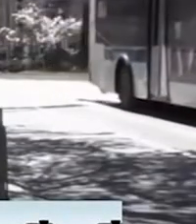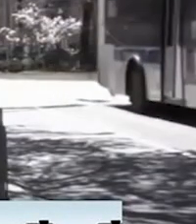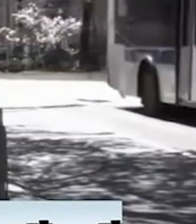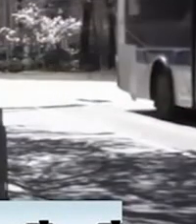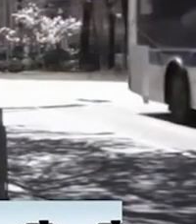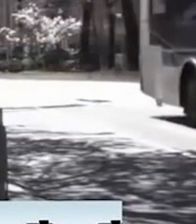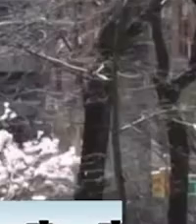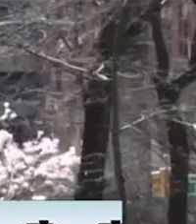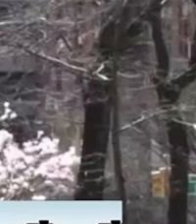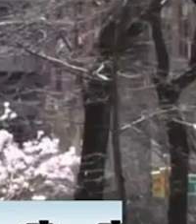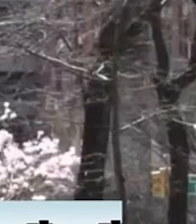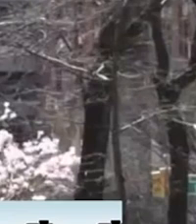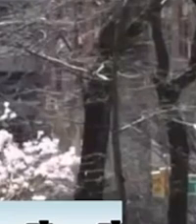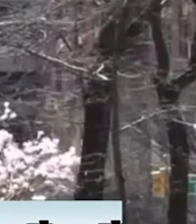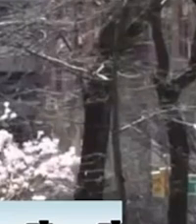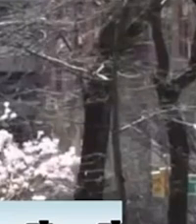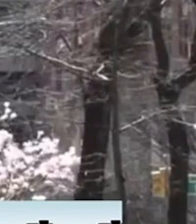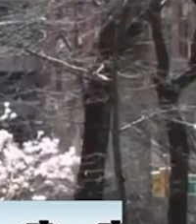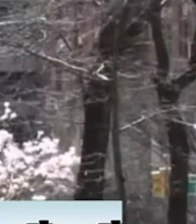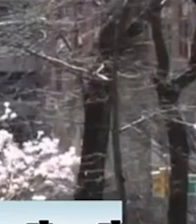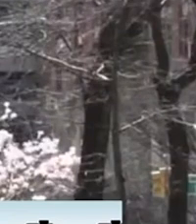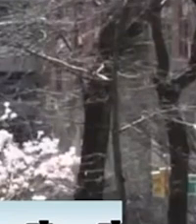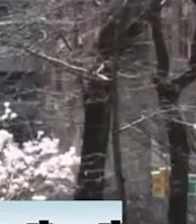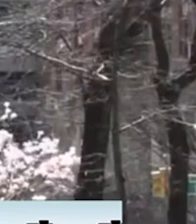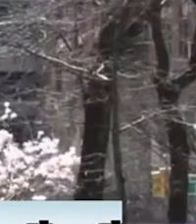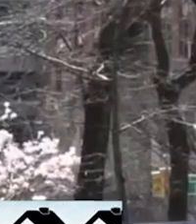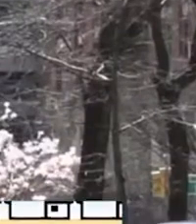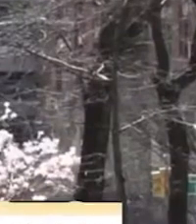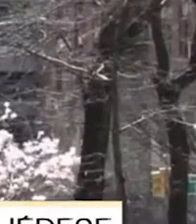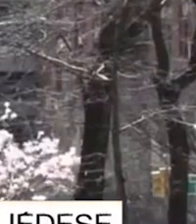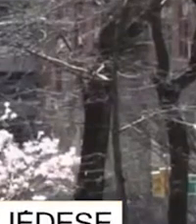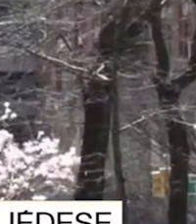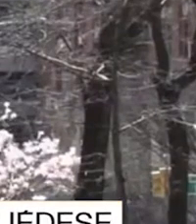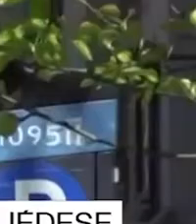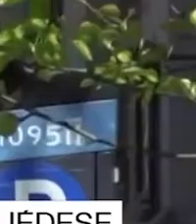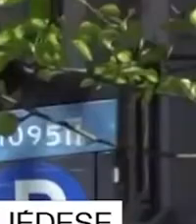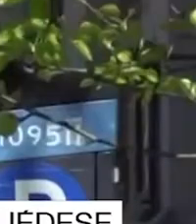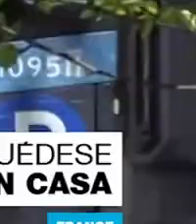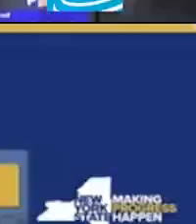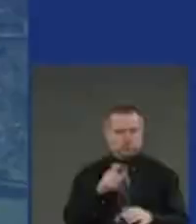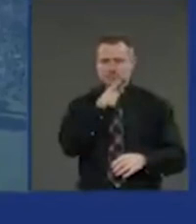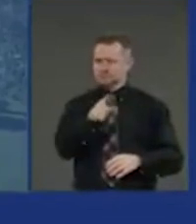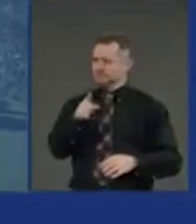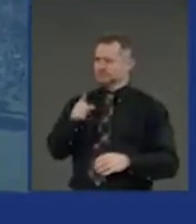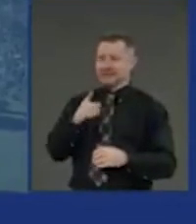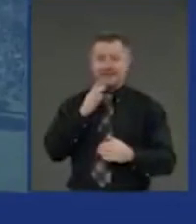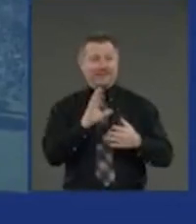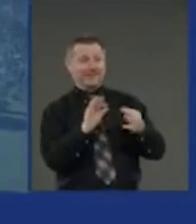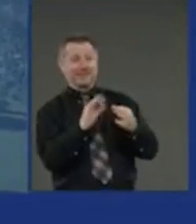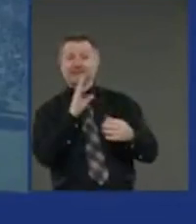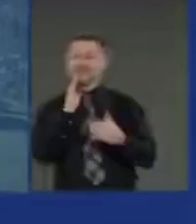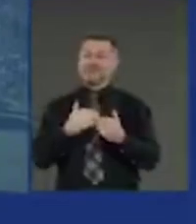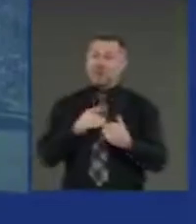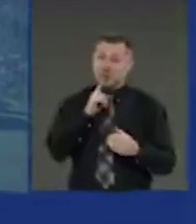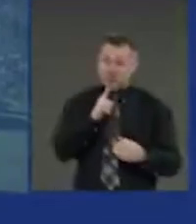de SARS-CoV-2 el jueves dieron positivo, lo que significa que el virus se está propagando de una manera más lenta. Andrew Cuomo hizo un